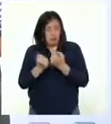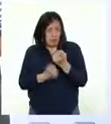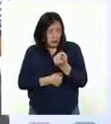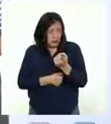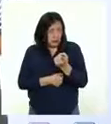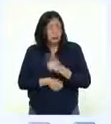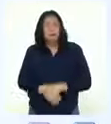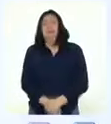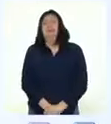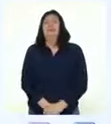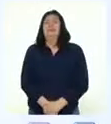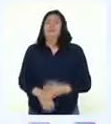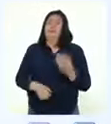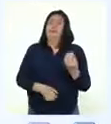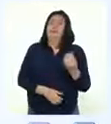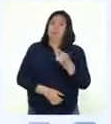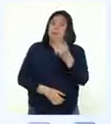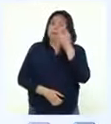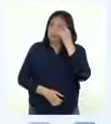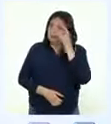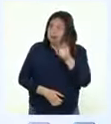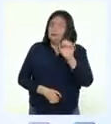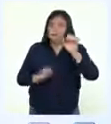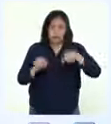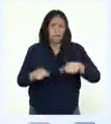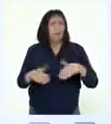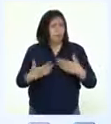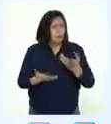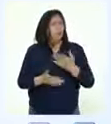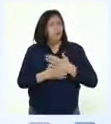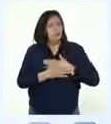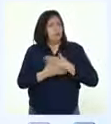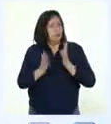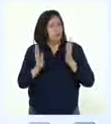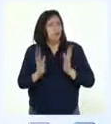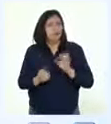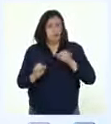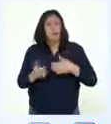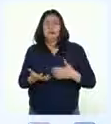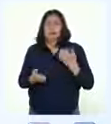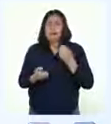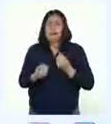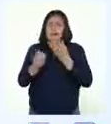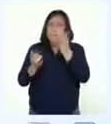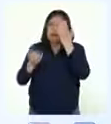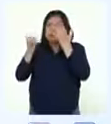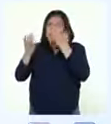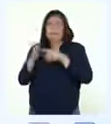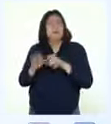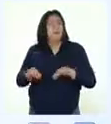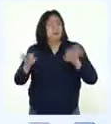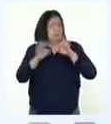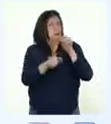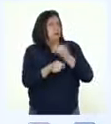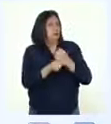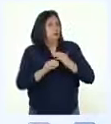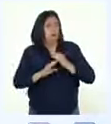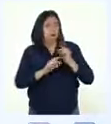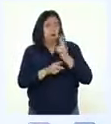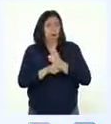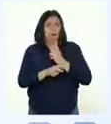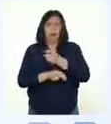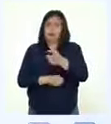esto? Porque aunque no lo crean, ustedes también, queridos estudiantes, pueden aportar en estas importantes acciones y